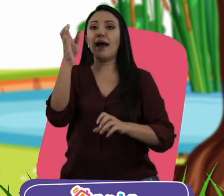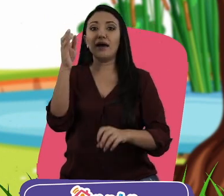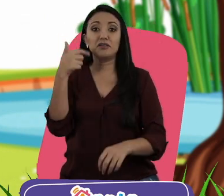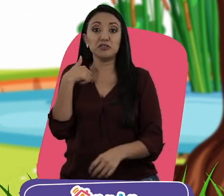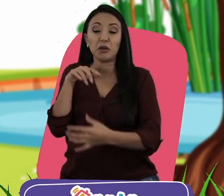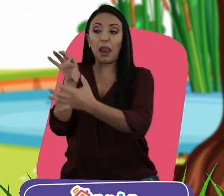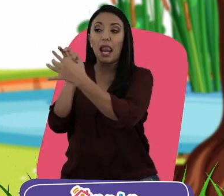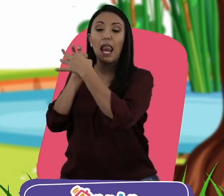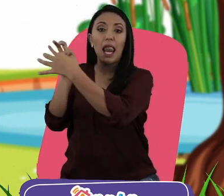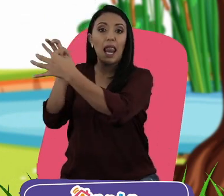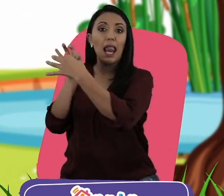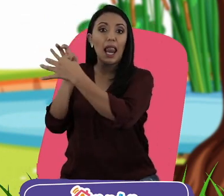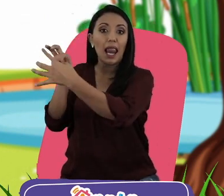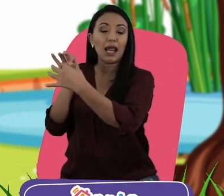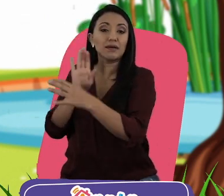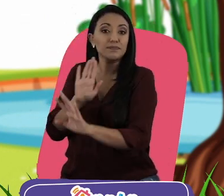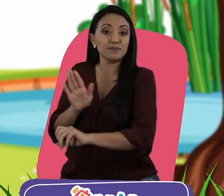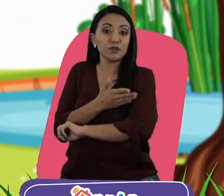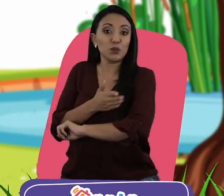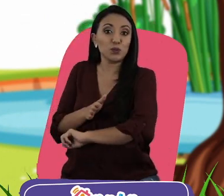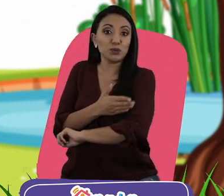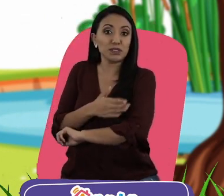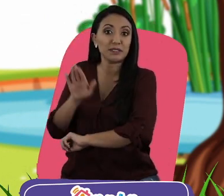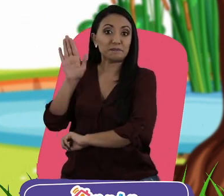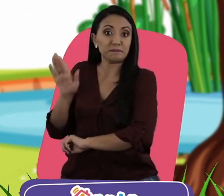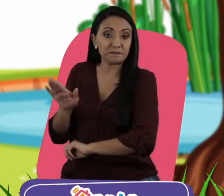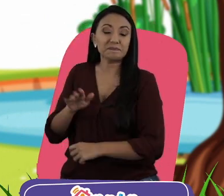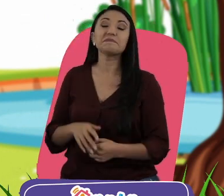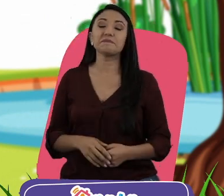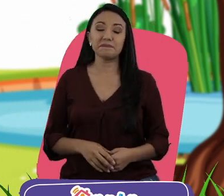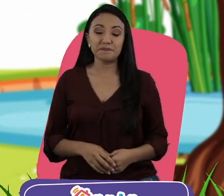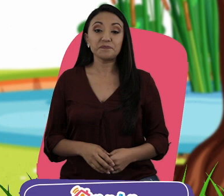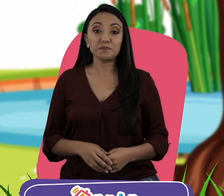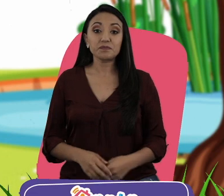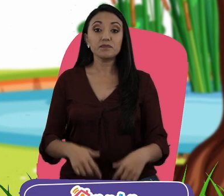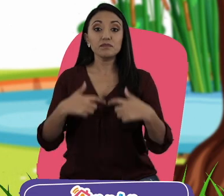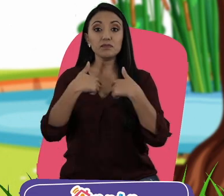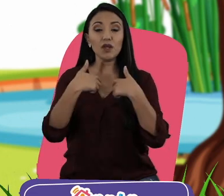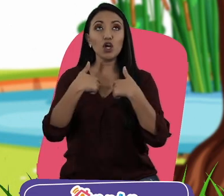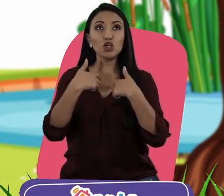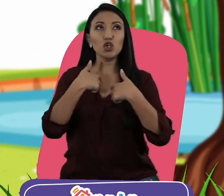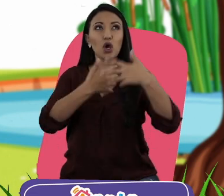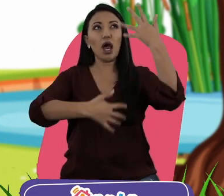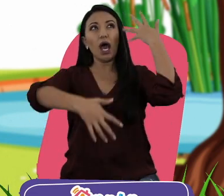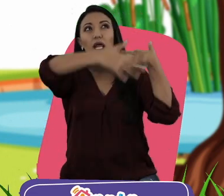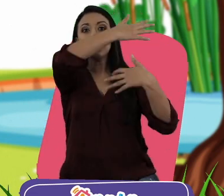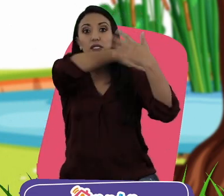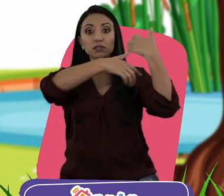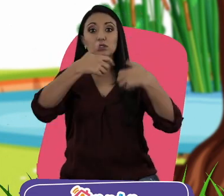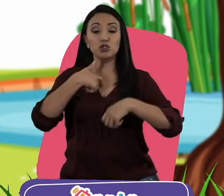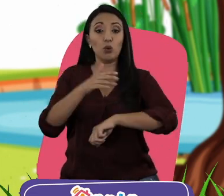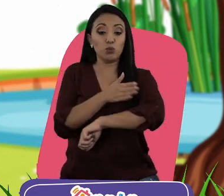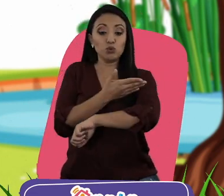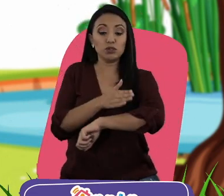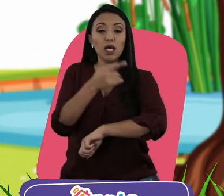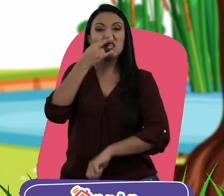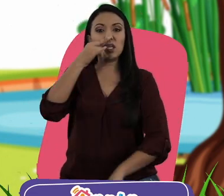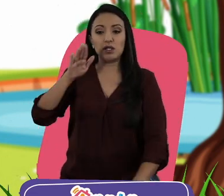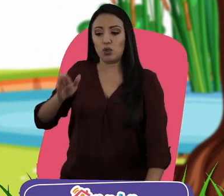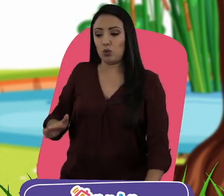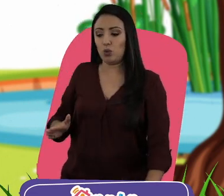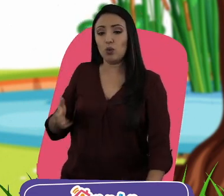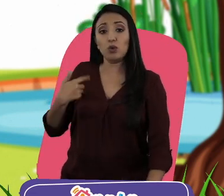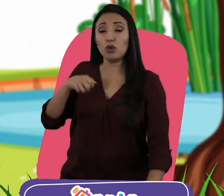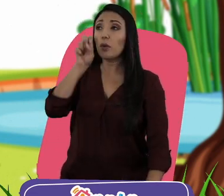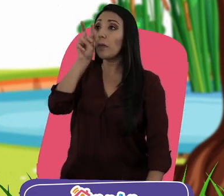que esa es la pequeña historia que les quiero contar el día de hoy. Yo empiezo en la música desde muy pequeño. Yo desde muy pequeño veía a mi